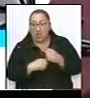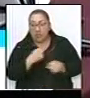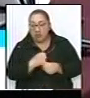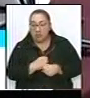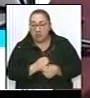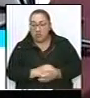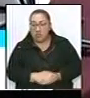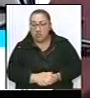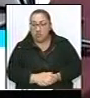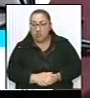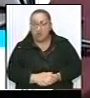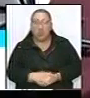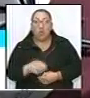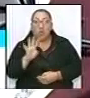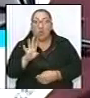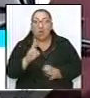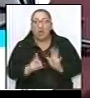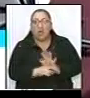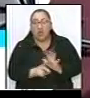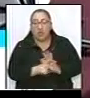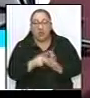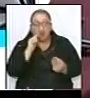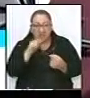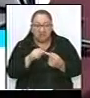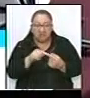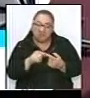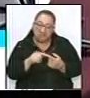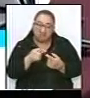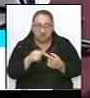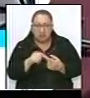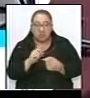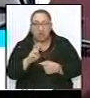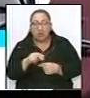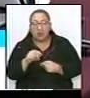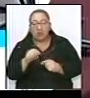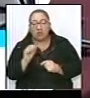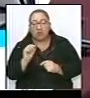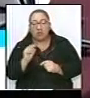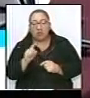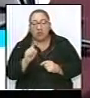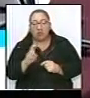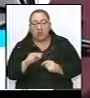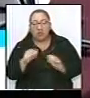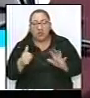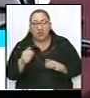con Paniagua, 4 leyes observadas. Del 2001 al 2006, con Toledo,